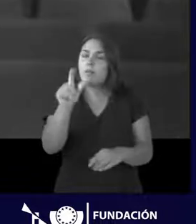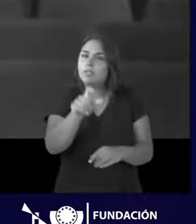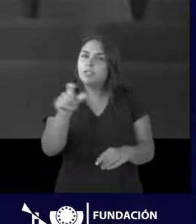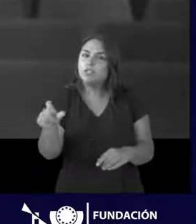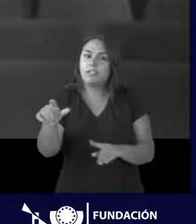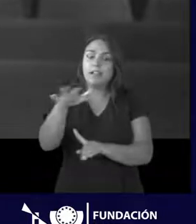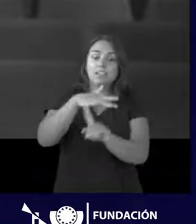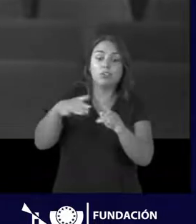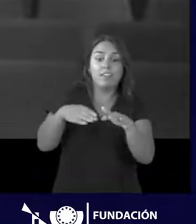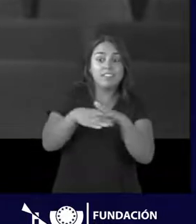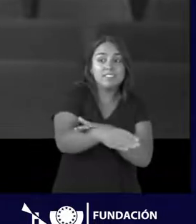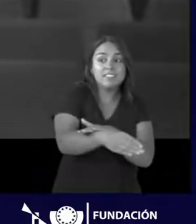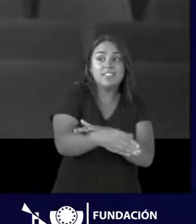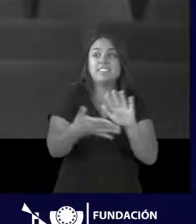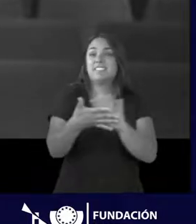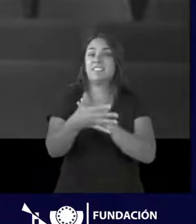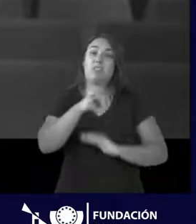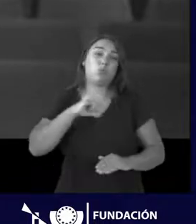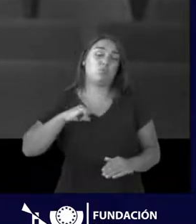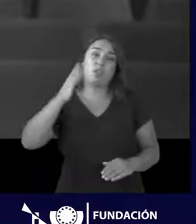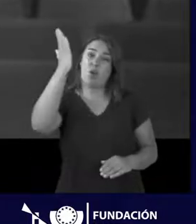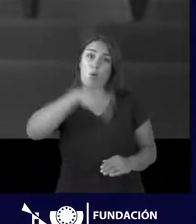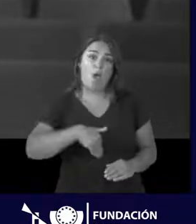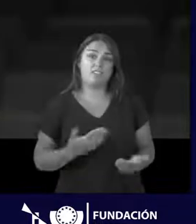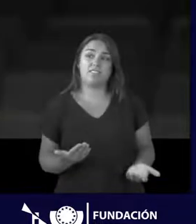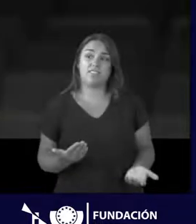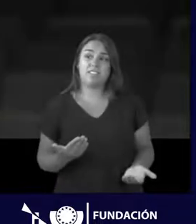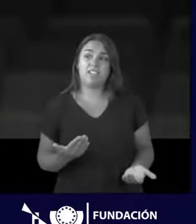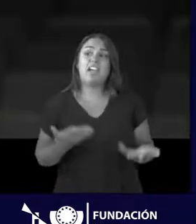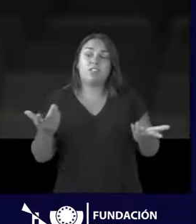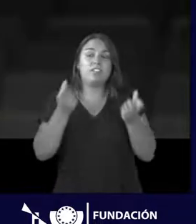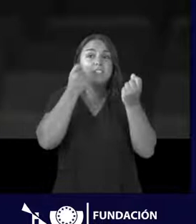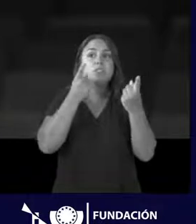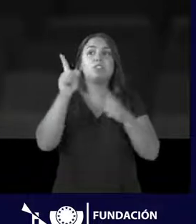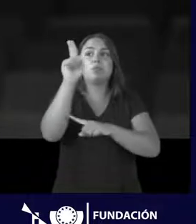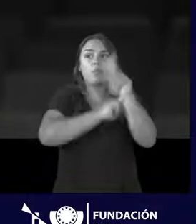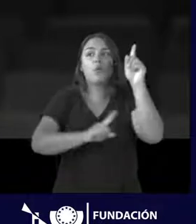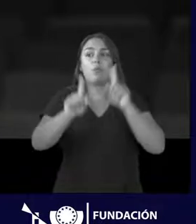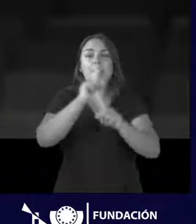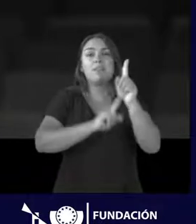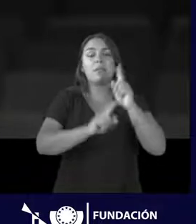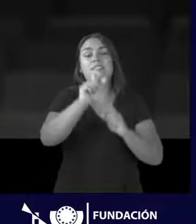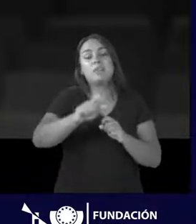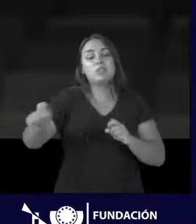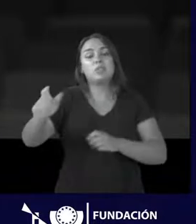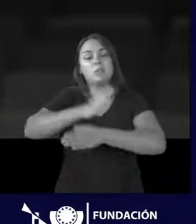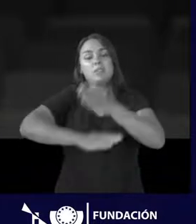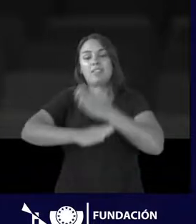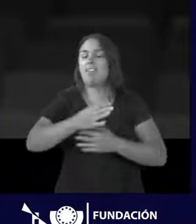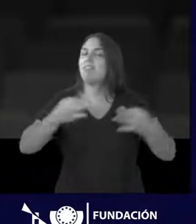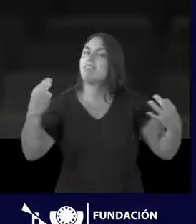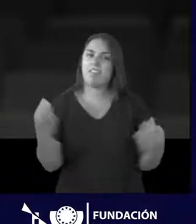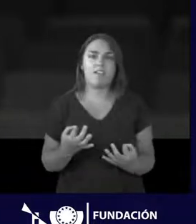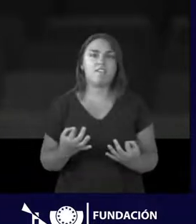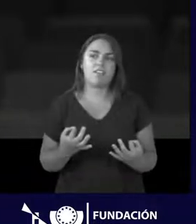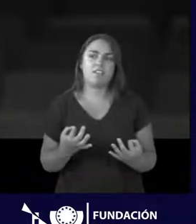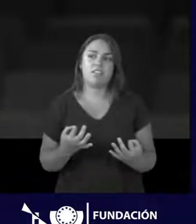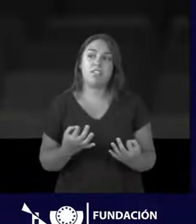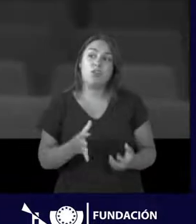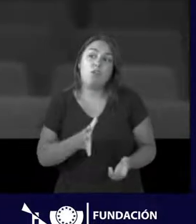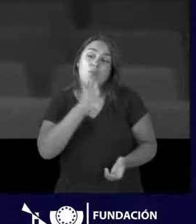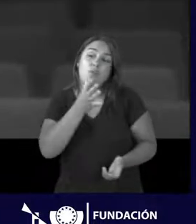persona que no tiene un entorno de Libre no tiene autonomía que tenga en cuenta los problemas de de la personas con